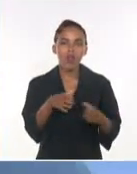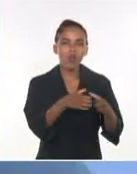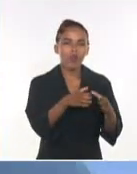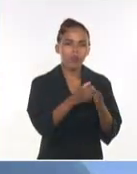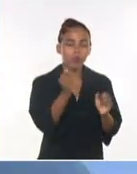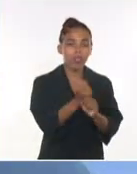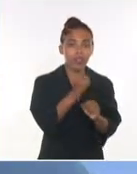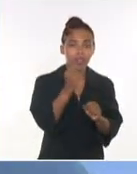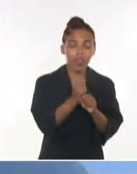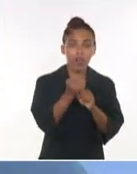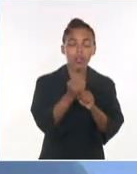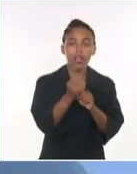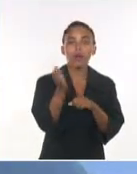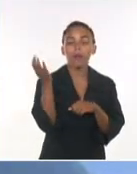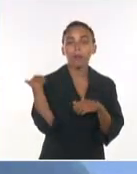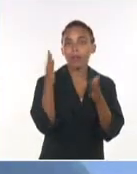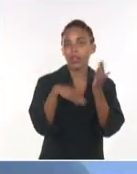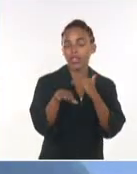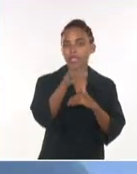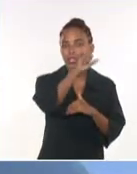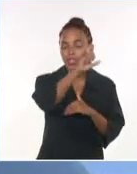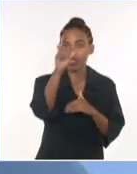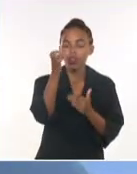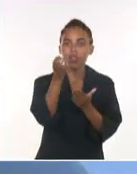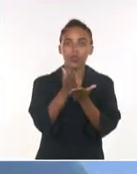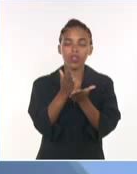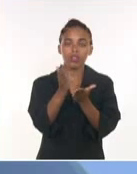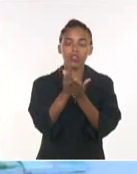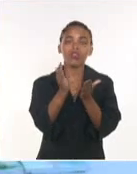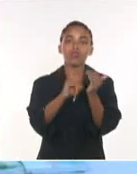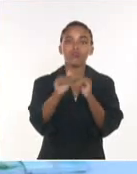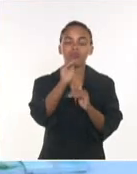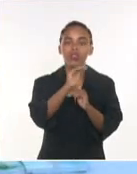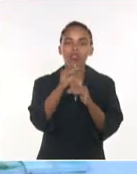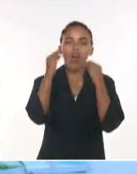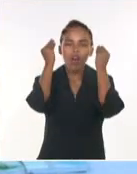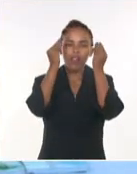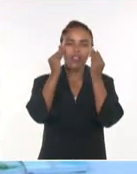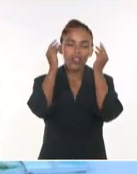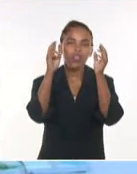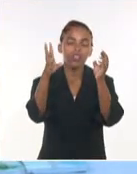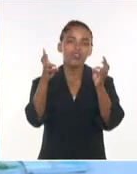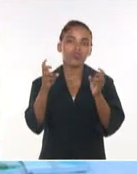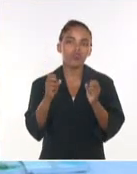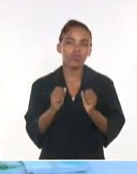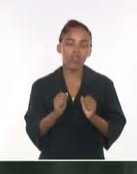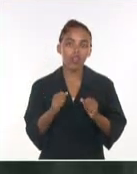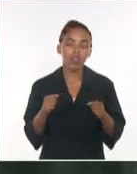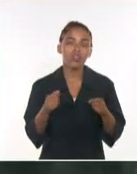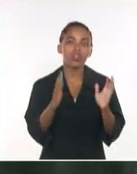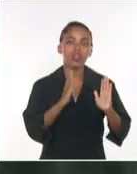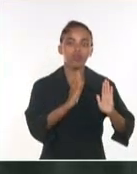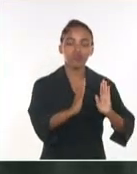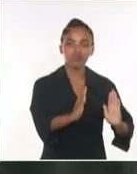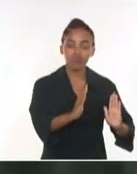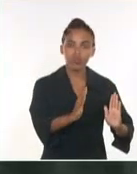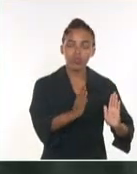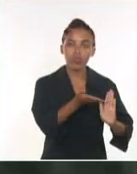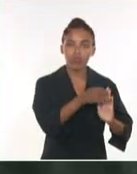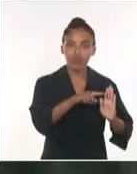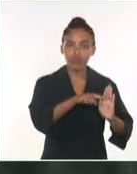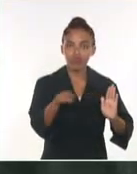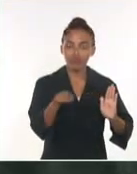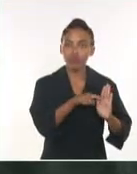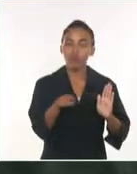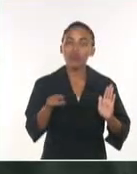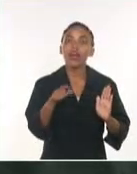del Ministerio de Educación Superior analizó los resultados del corte parcial enero-junio correspondiente